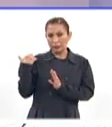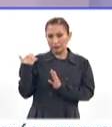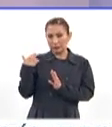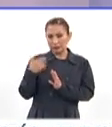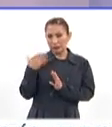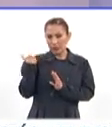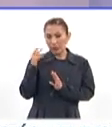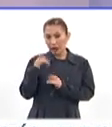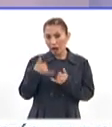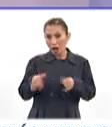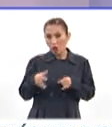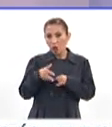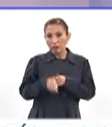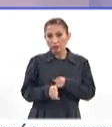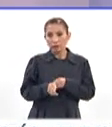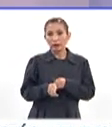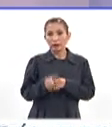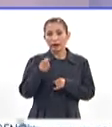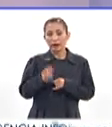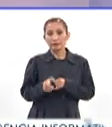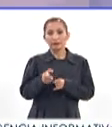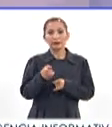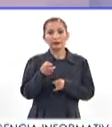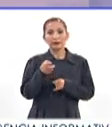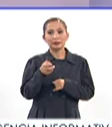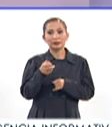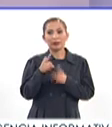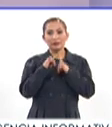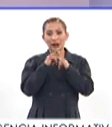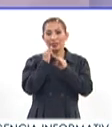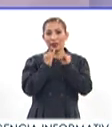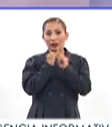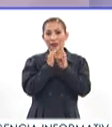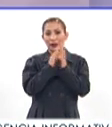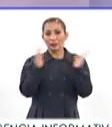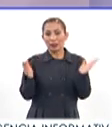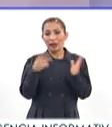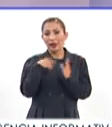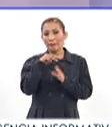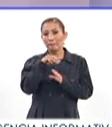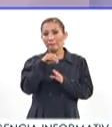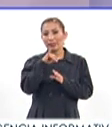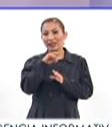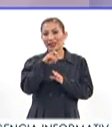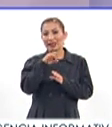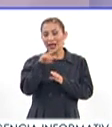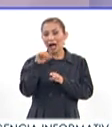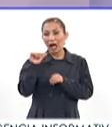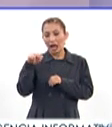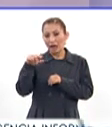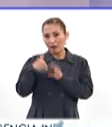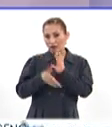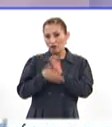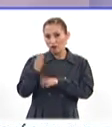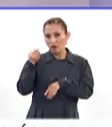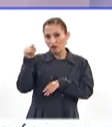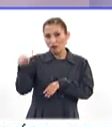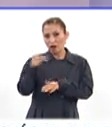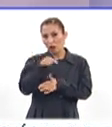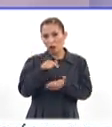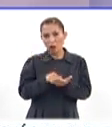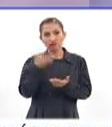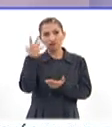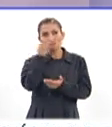previamente antes de la inauguración de esta Feria Internacional del Libro del Palacio de Minería. Ana Cristina Olvera se encuentra en